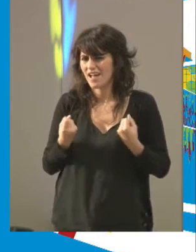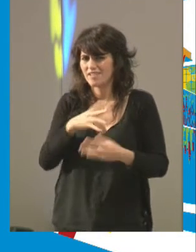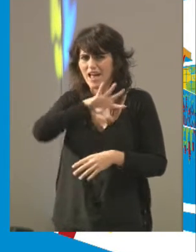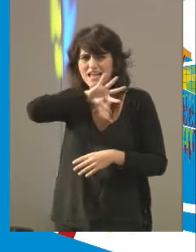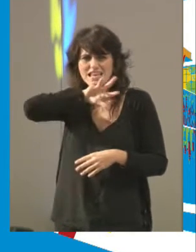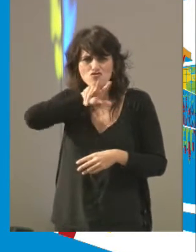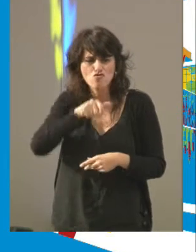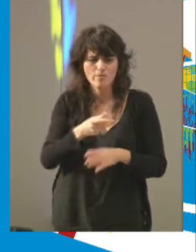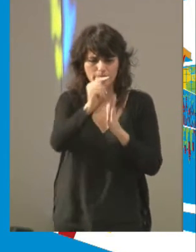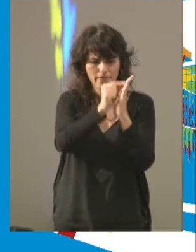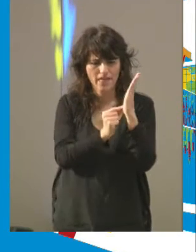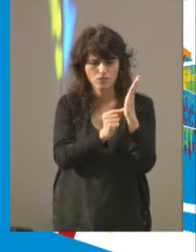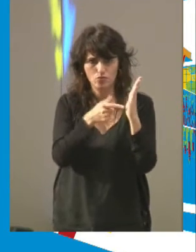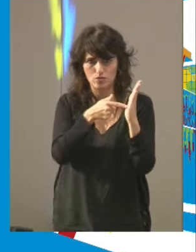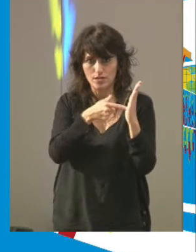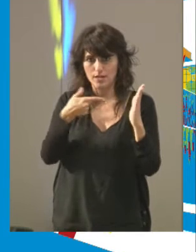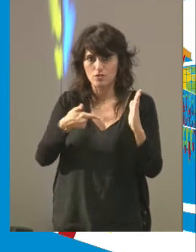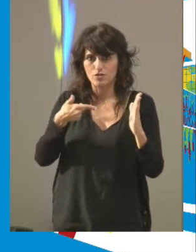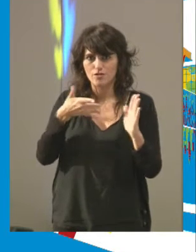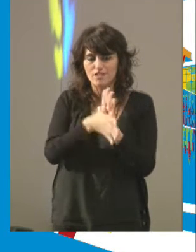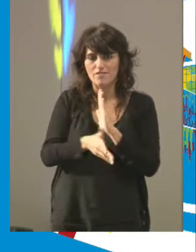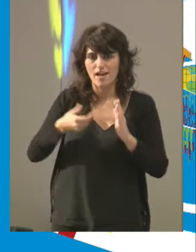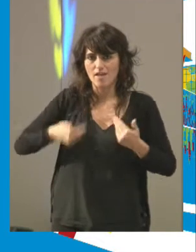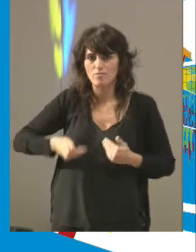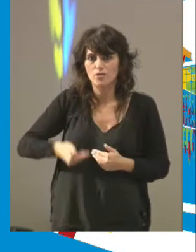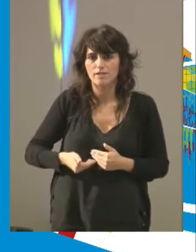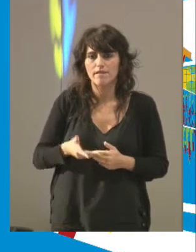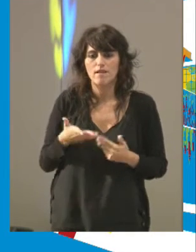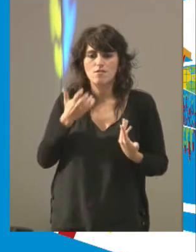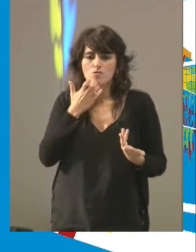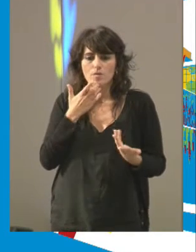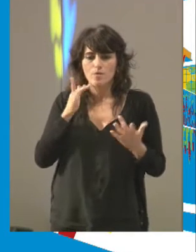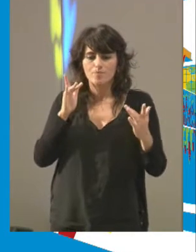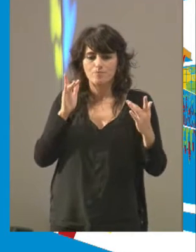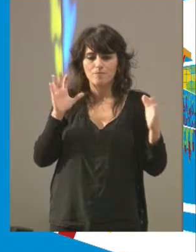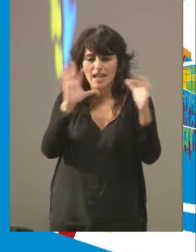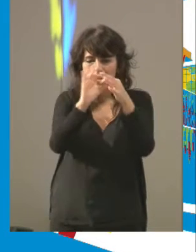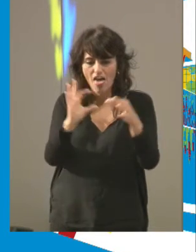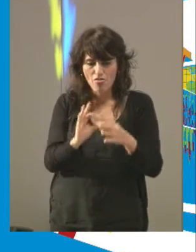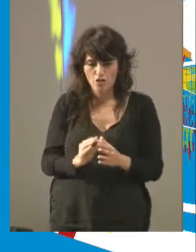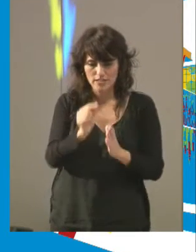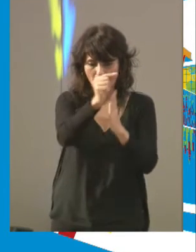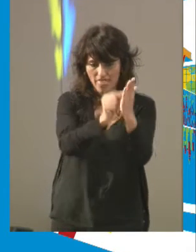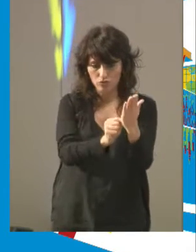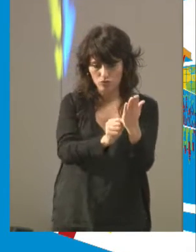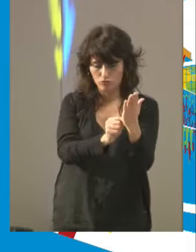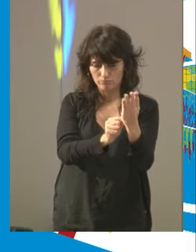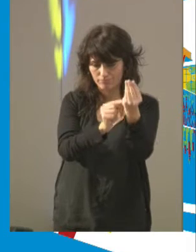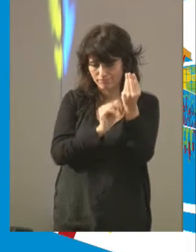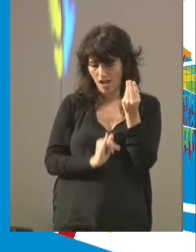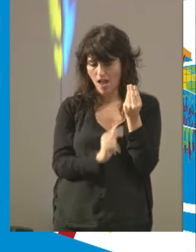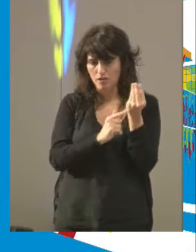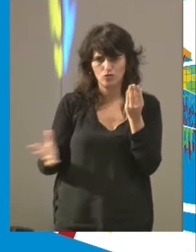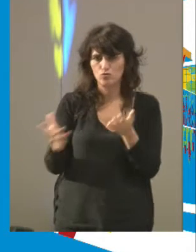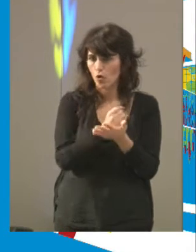está precisamente en eso. ¿Cuáles son esas relaciones entre los datos de los que disponemos, todos,